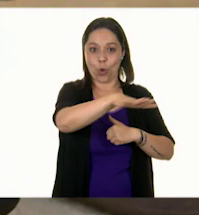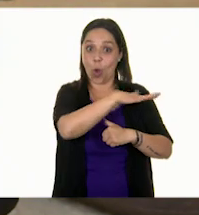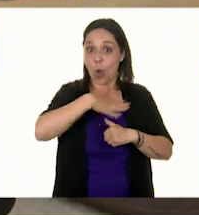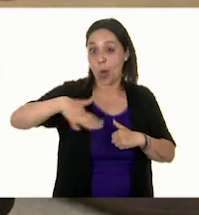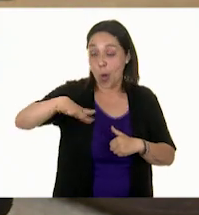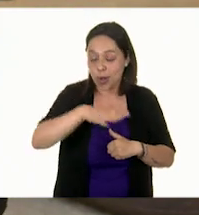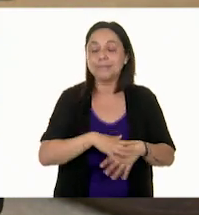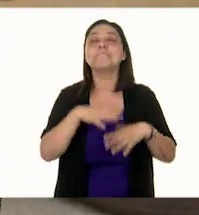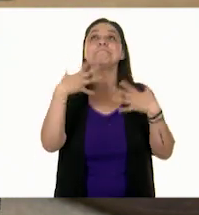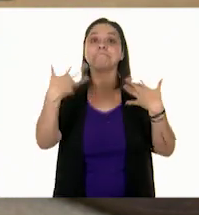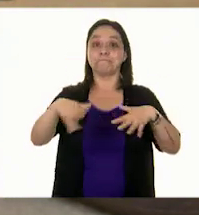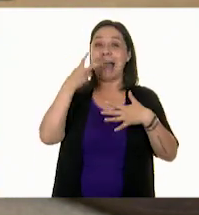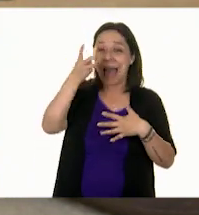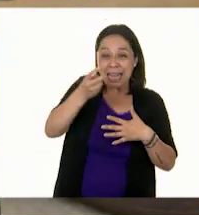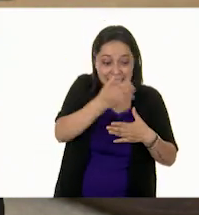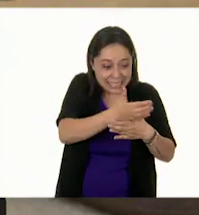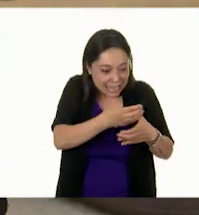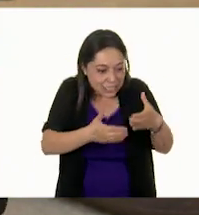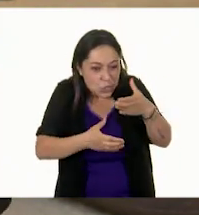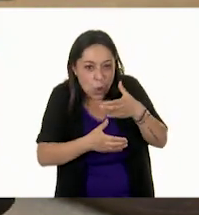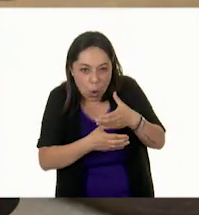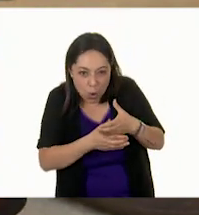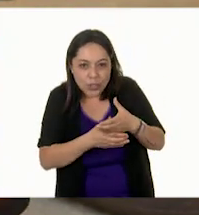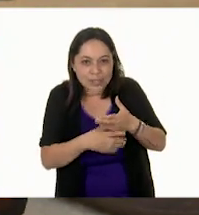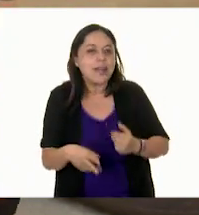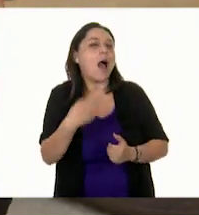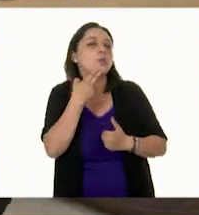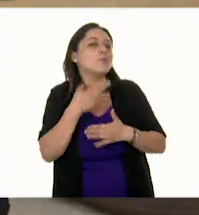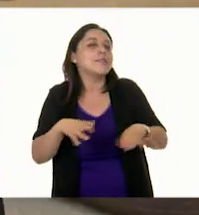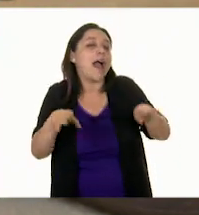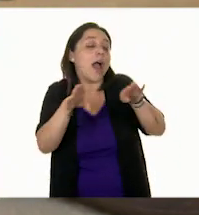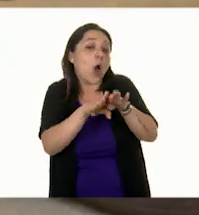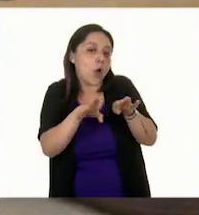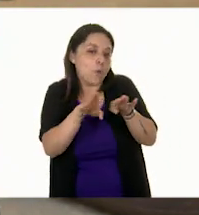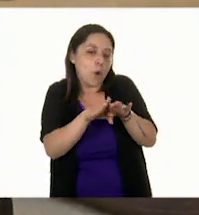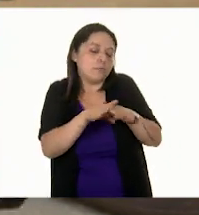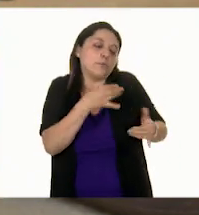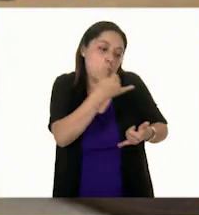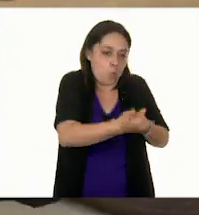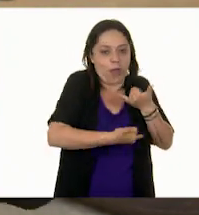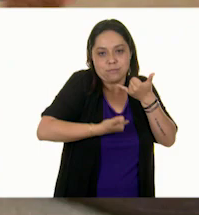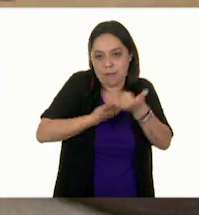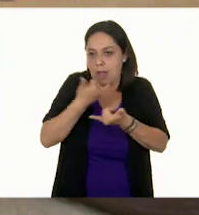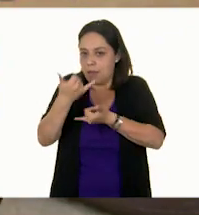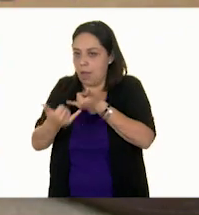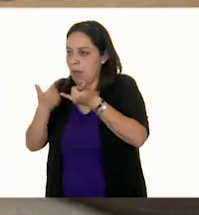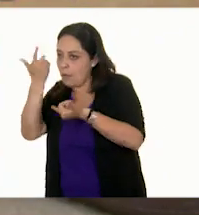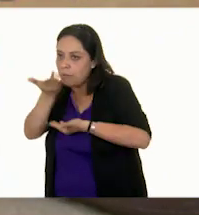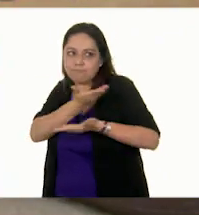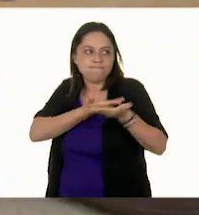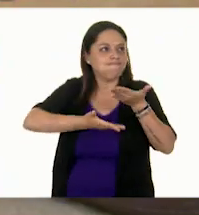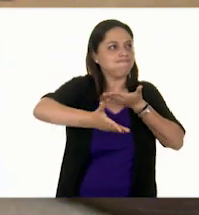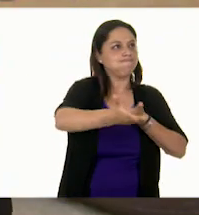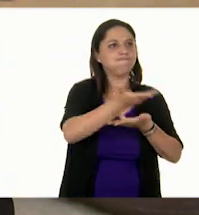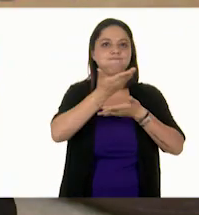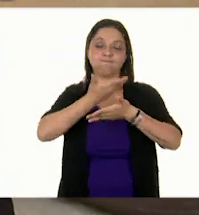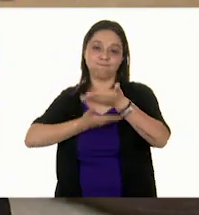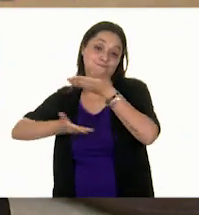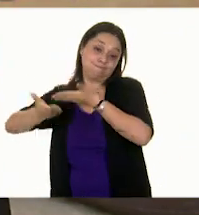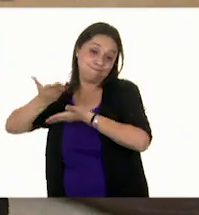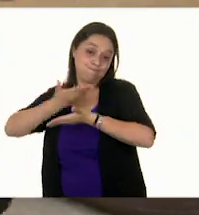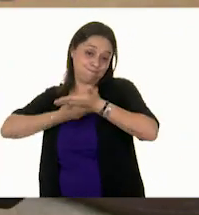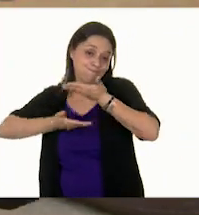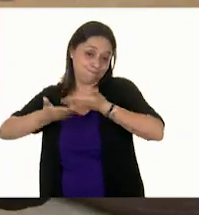y materiales solo cobran vida a través de las interacciones que las niñas y los niños tengan con